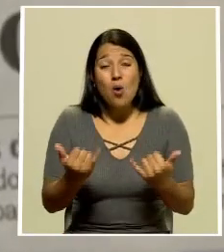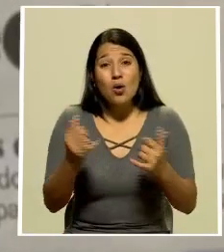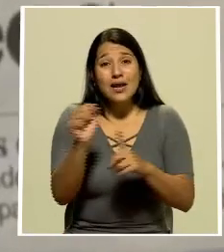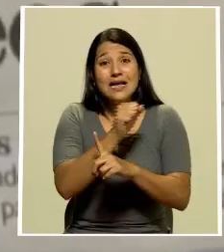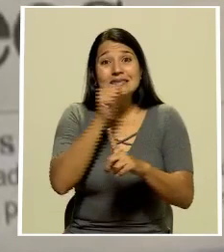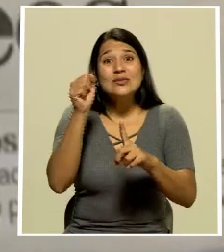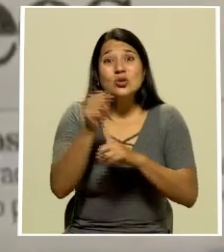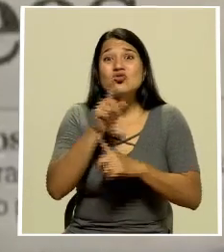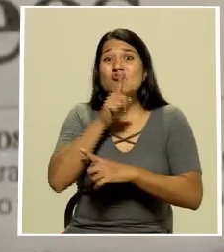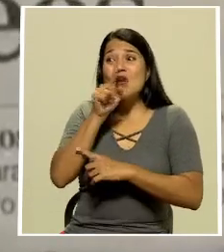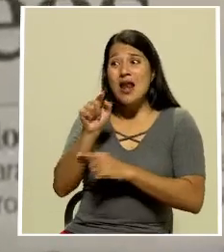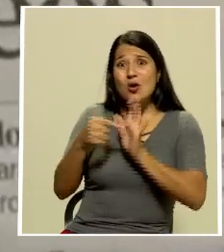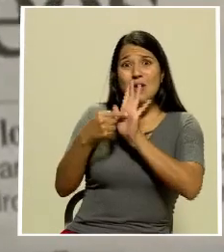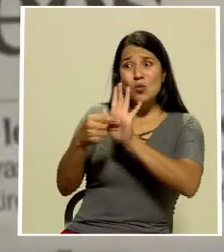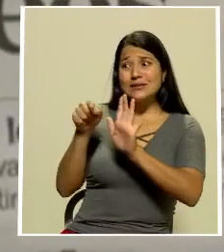este titular.